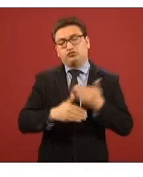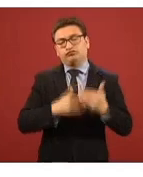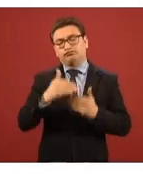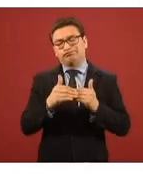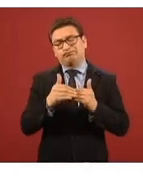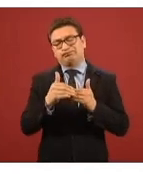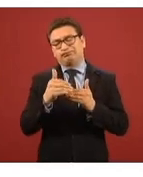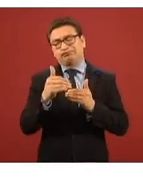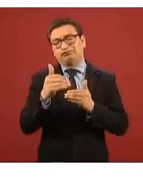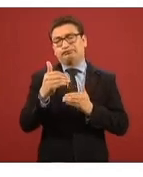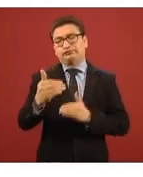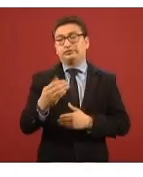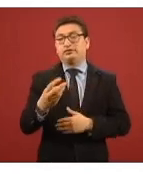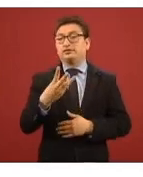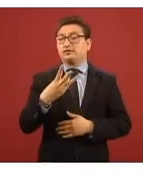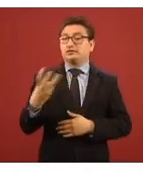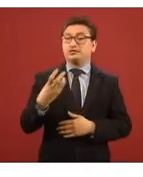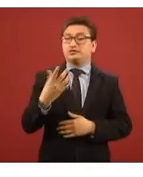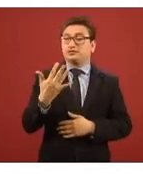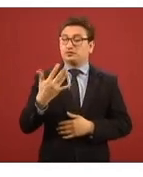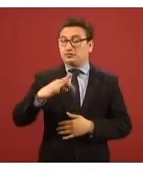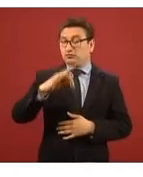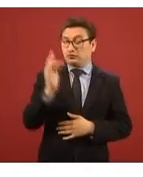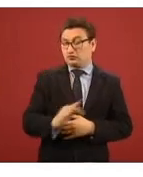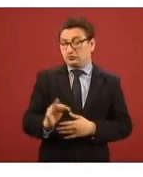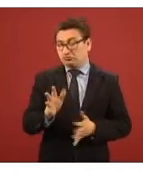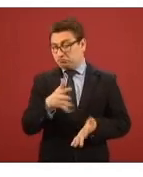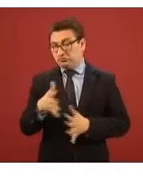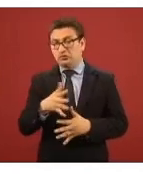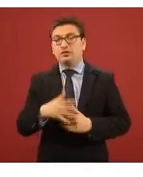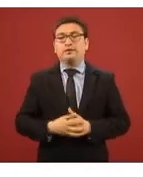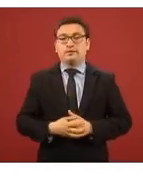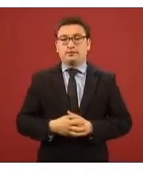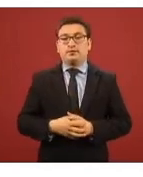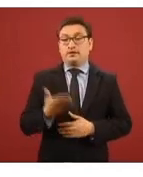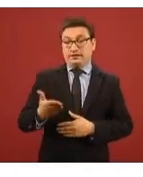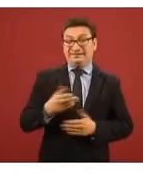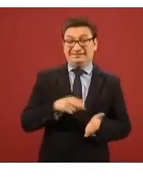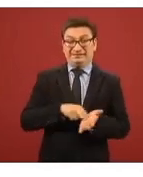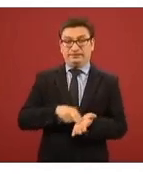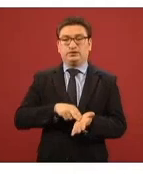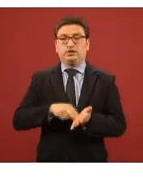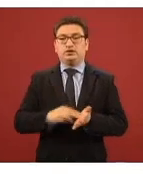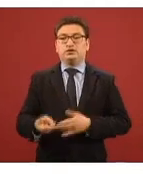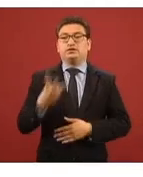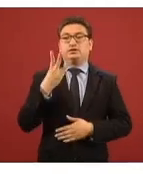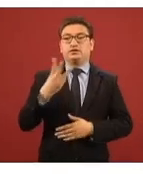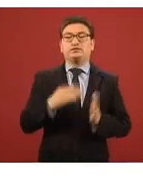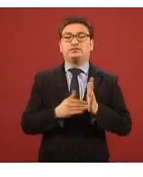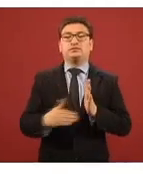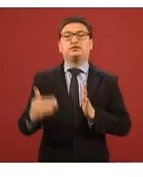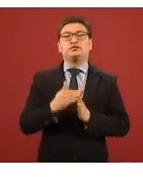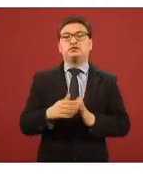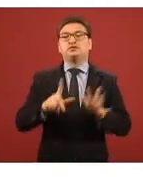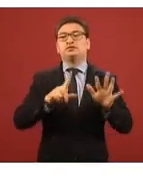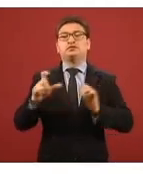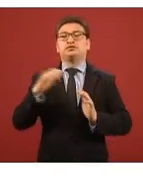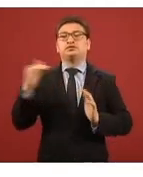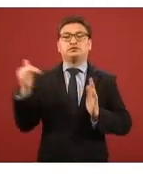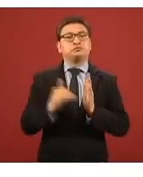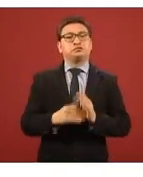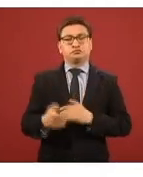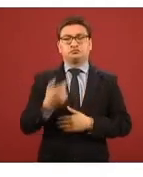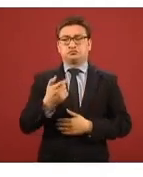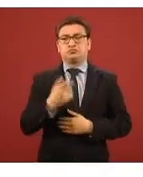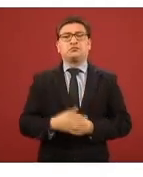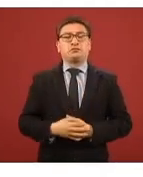de hablador de 350 por ciento en promedio este negro se vendió en tres millones 700 mil pesos